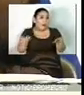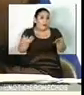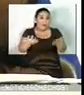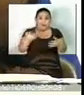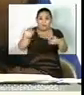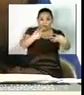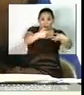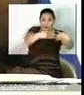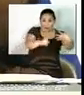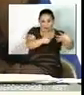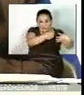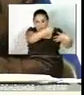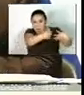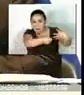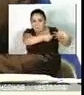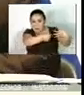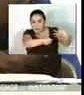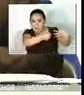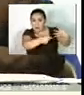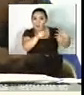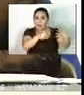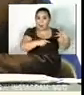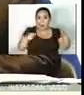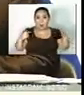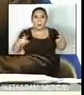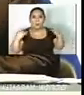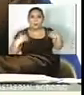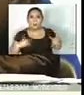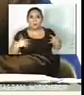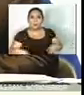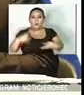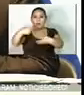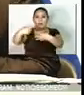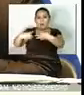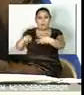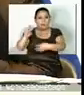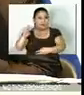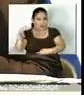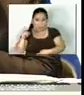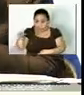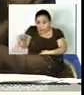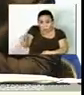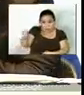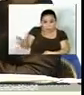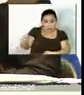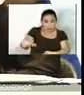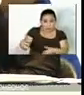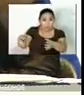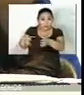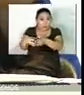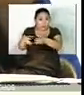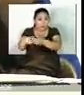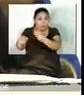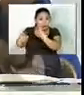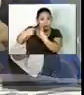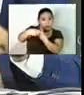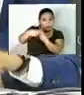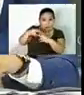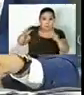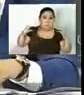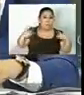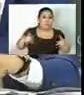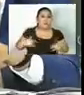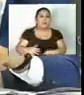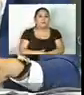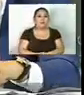derogar y que ellos se apartan del decreto 22. Eso es lo que están diciendo, es que se apartan de una cuarentena.